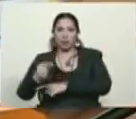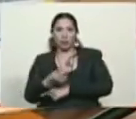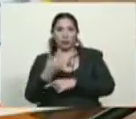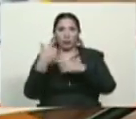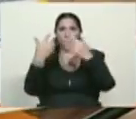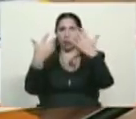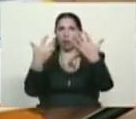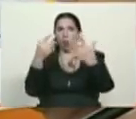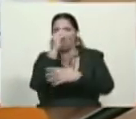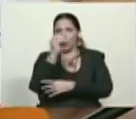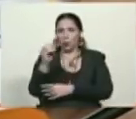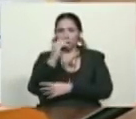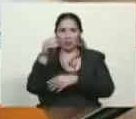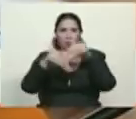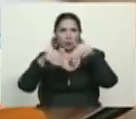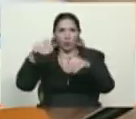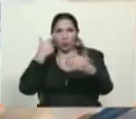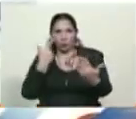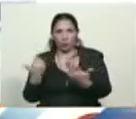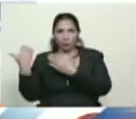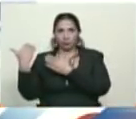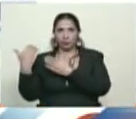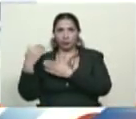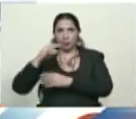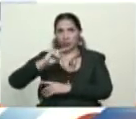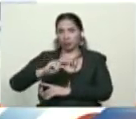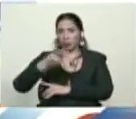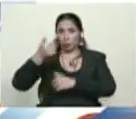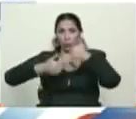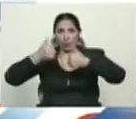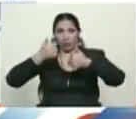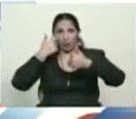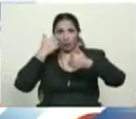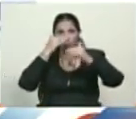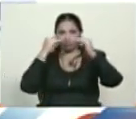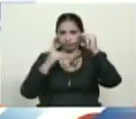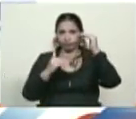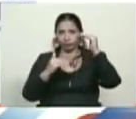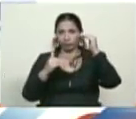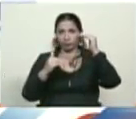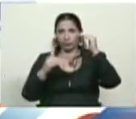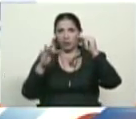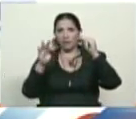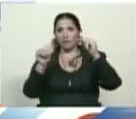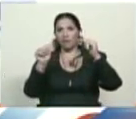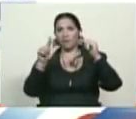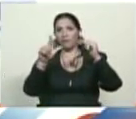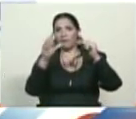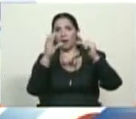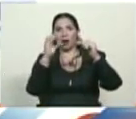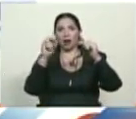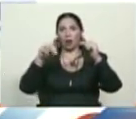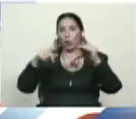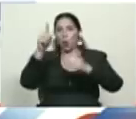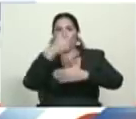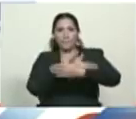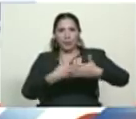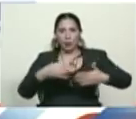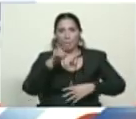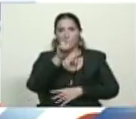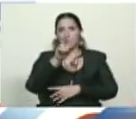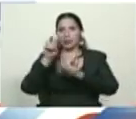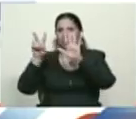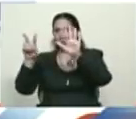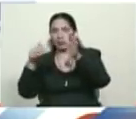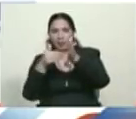67.8% de los votos. El segundo candidato, el señor Henry Falcón, sacó 1.927.000, casi 2